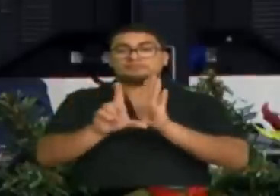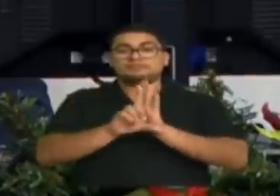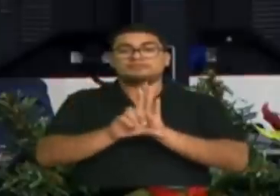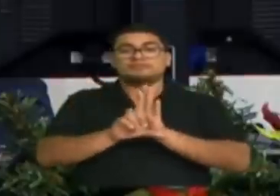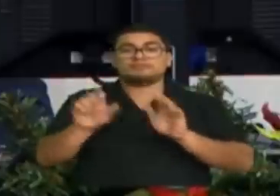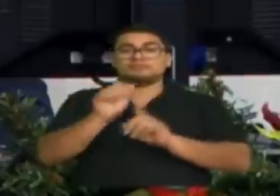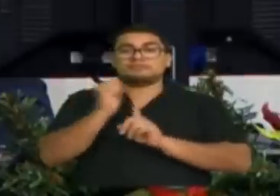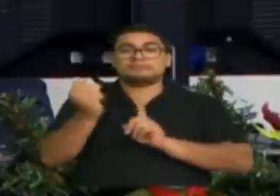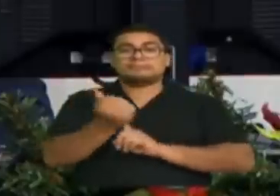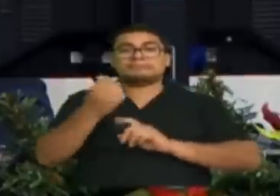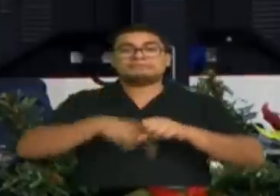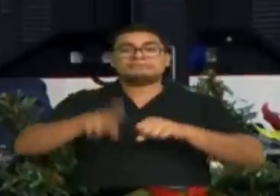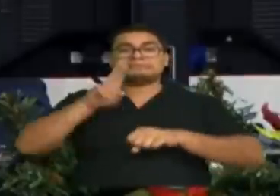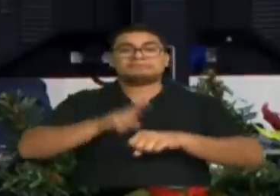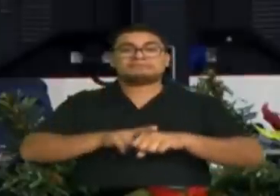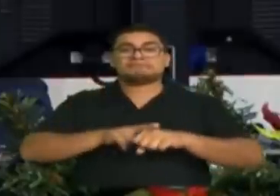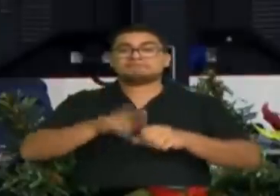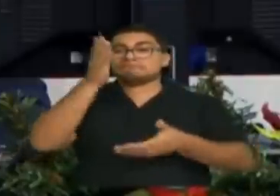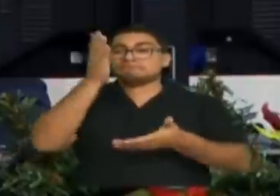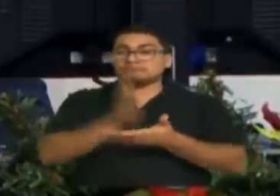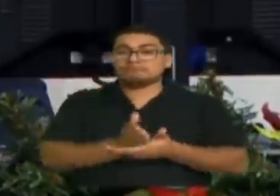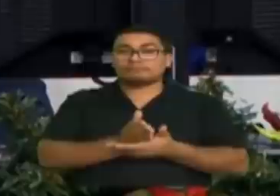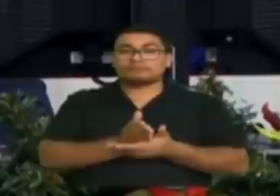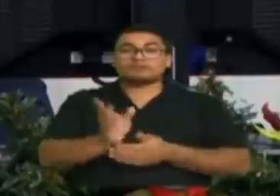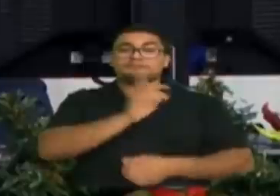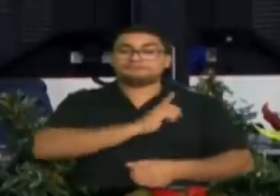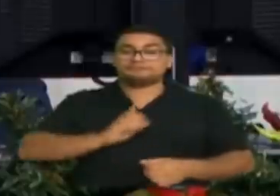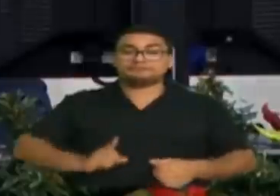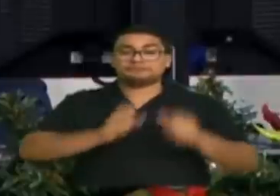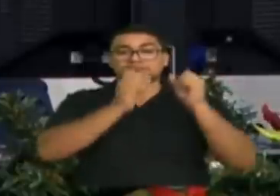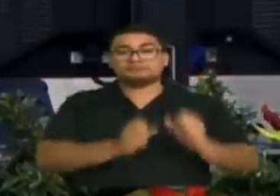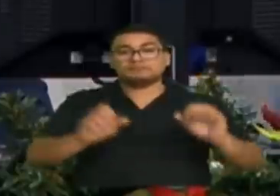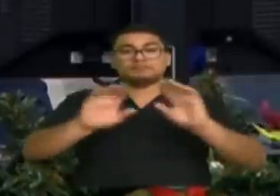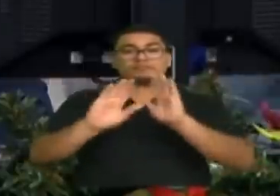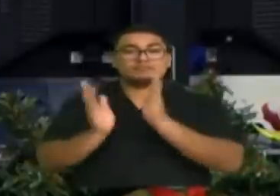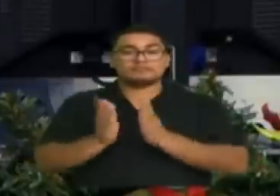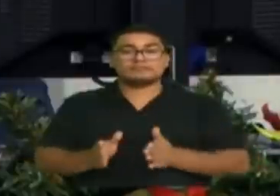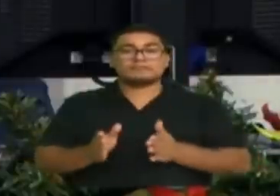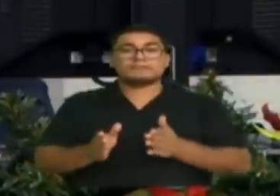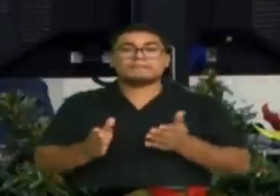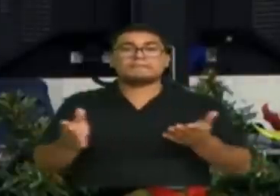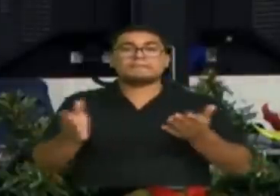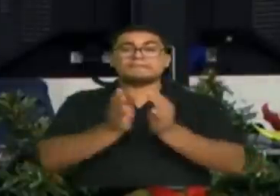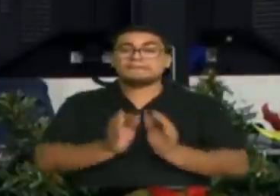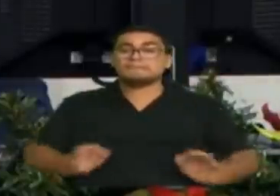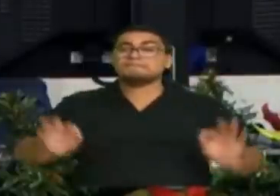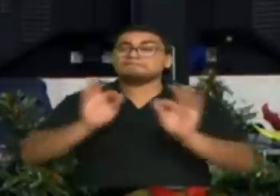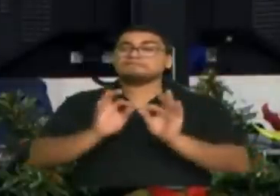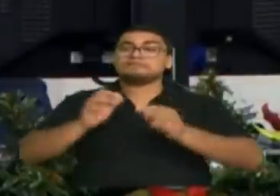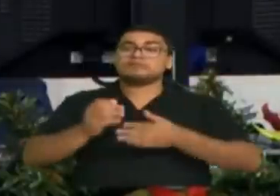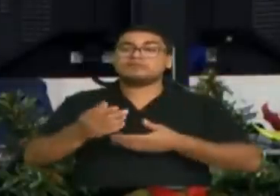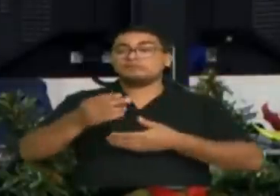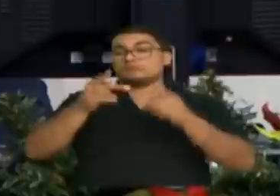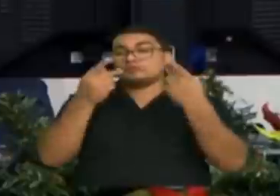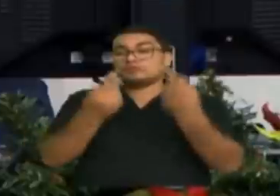del Poder Legislativo establece que los diputados y diputadas responden ante el pueblo por